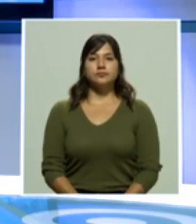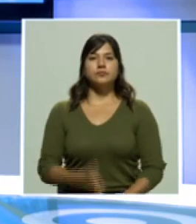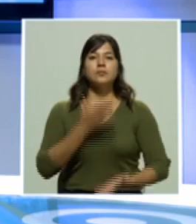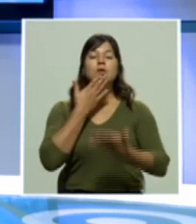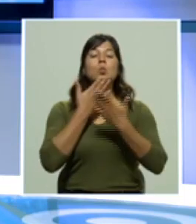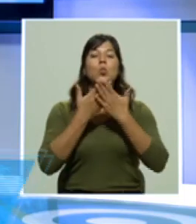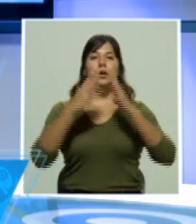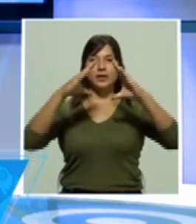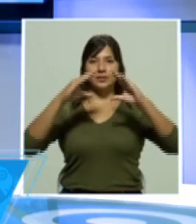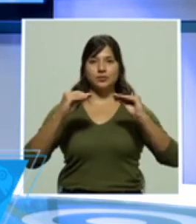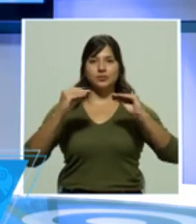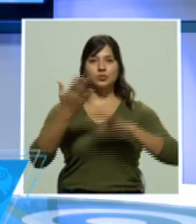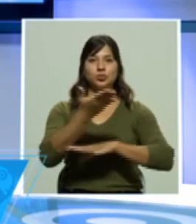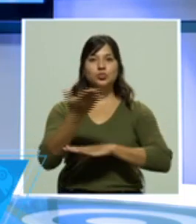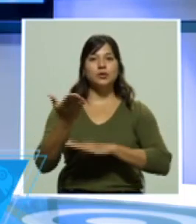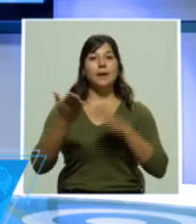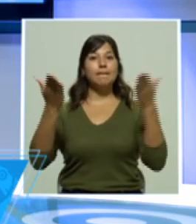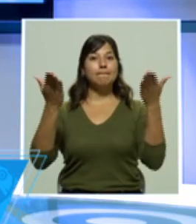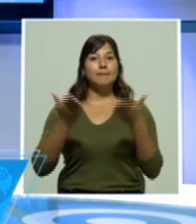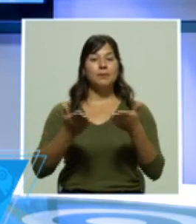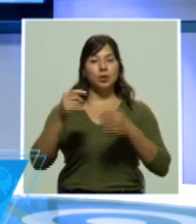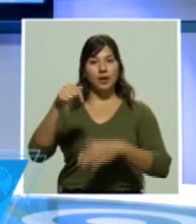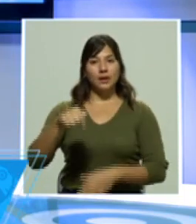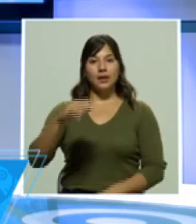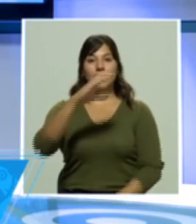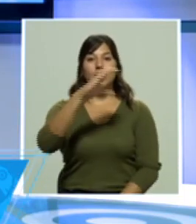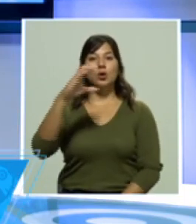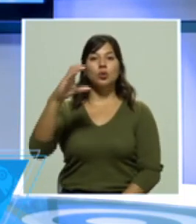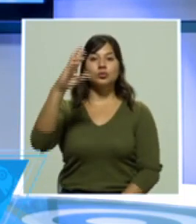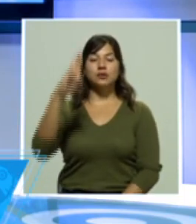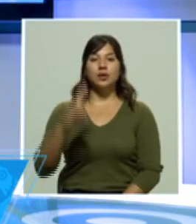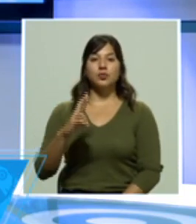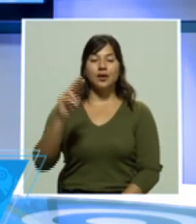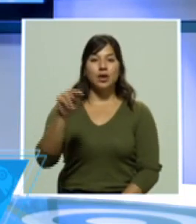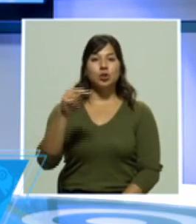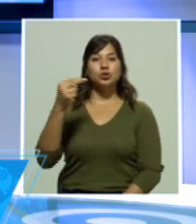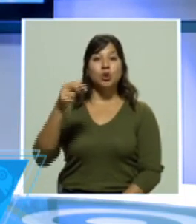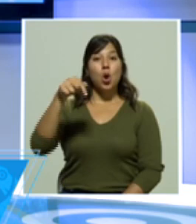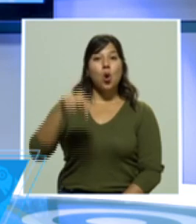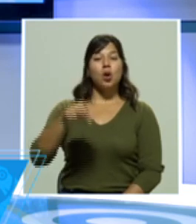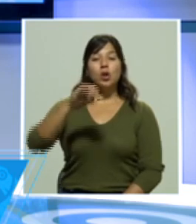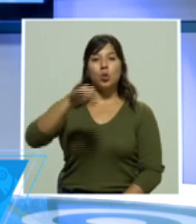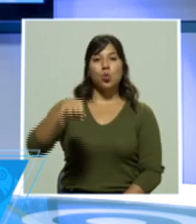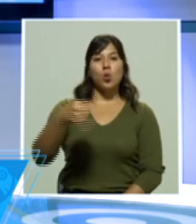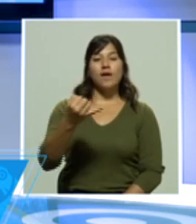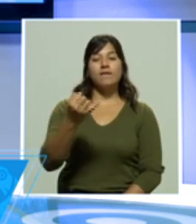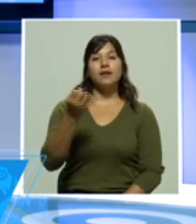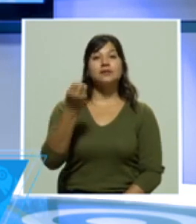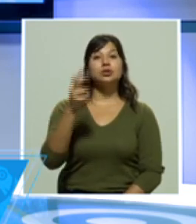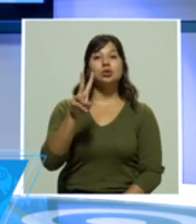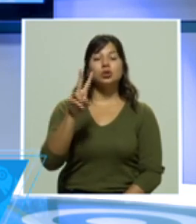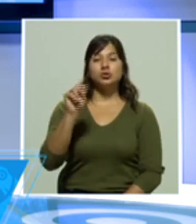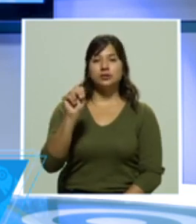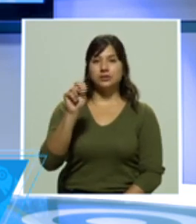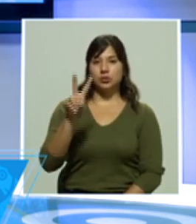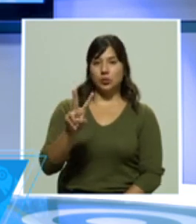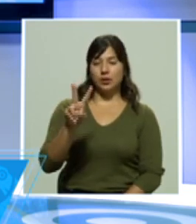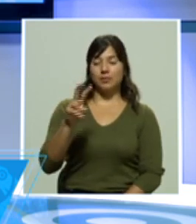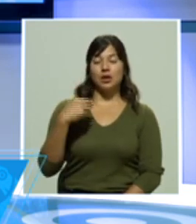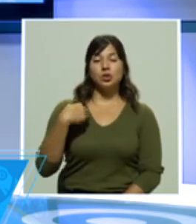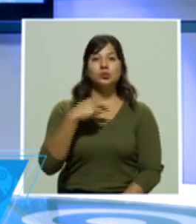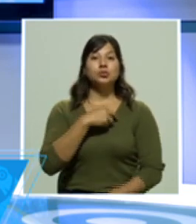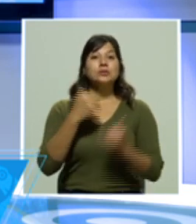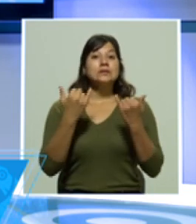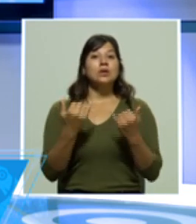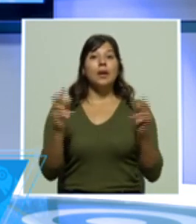Buenas noches, bienvenidos a la edición estelar de Costa Rica Noticias de este jueves 12 de noviembre. Estamos